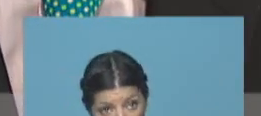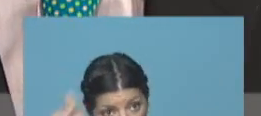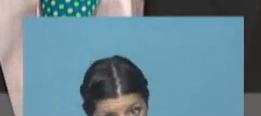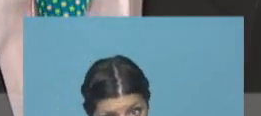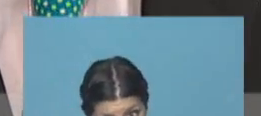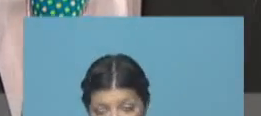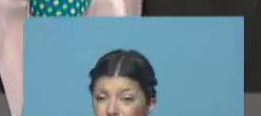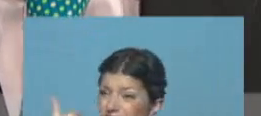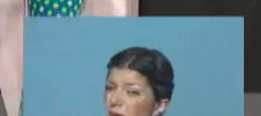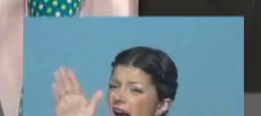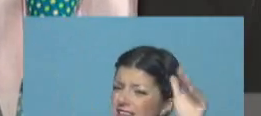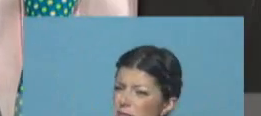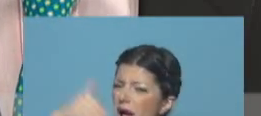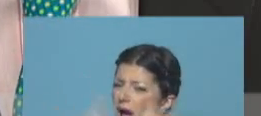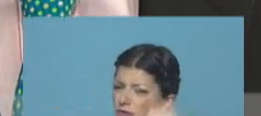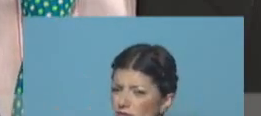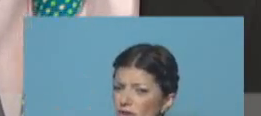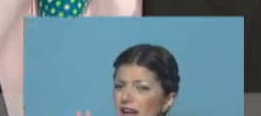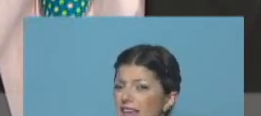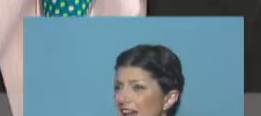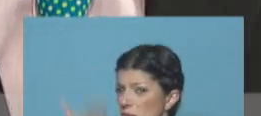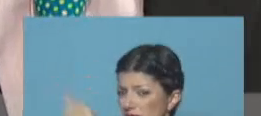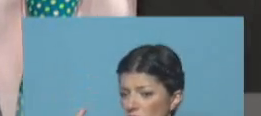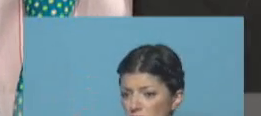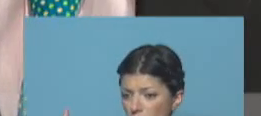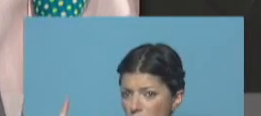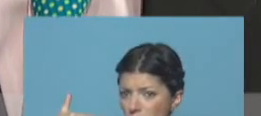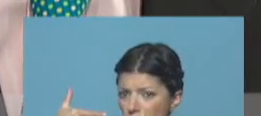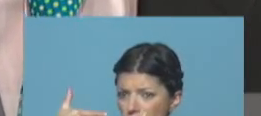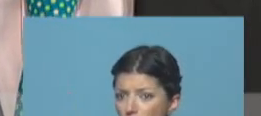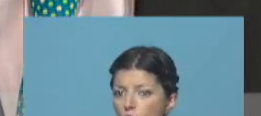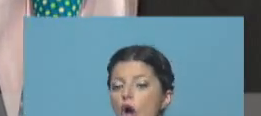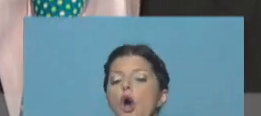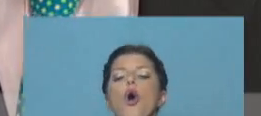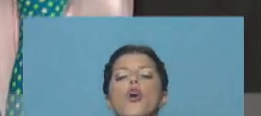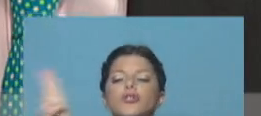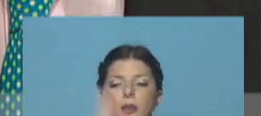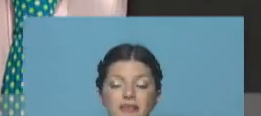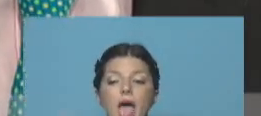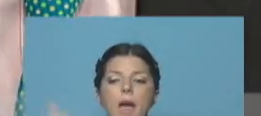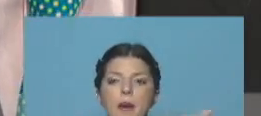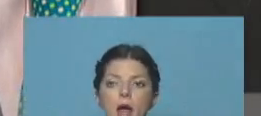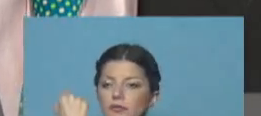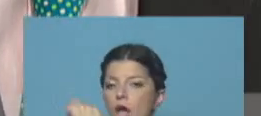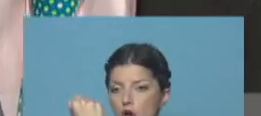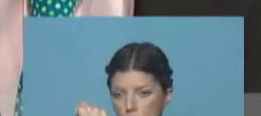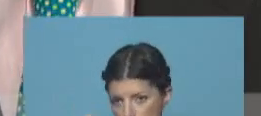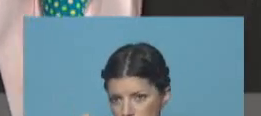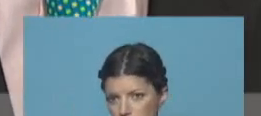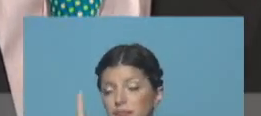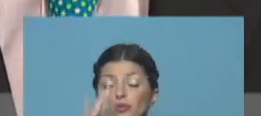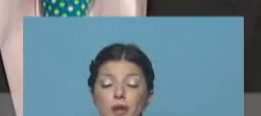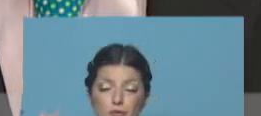se convocó a fines del año pasado? ¿O se declarará nuevamente la emergencia económica, que es la carta con la cual